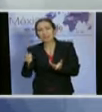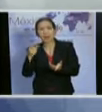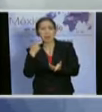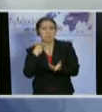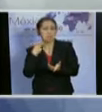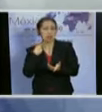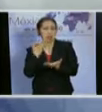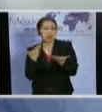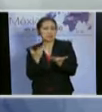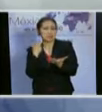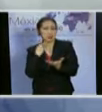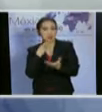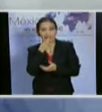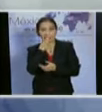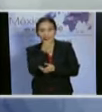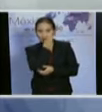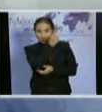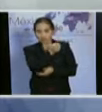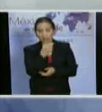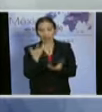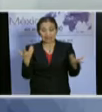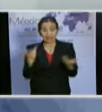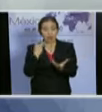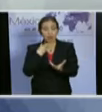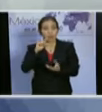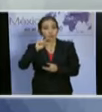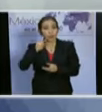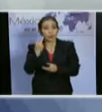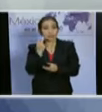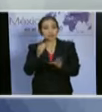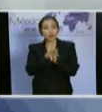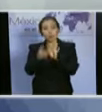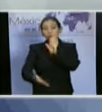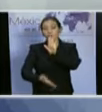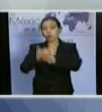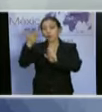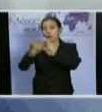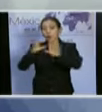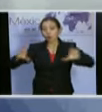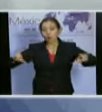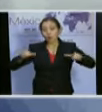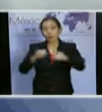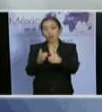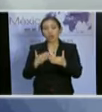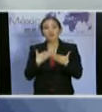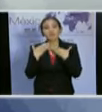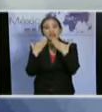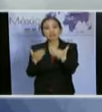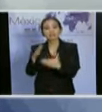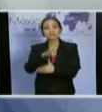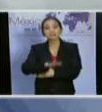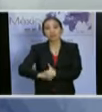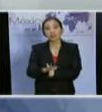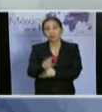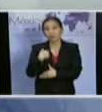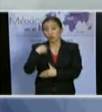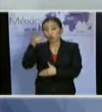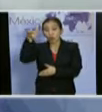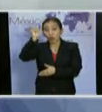política?, él decía, hacer política no es otra cosa que construir una comunidad de confianza. Yo espero